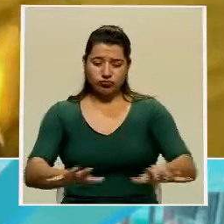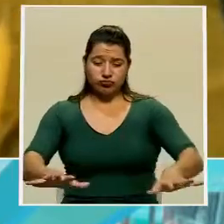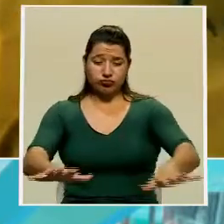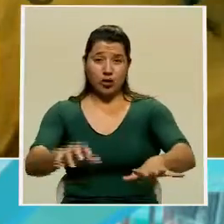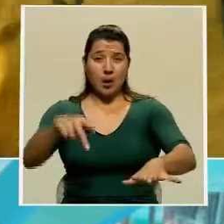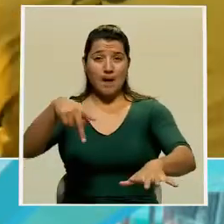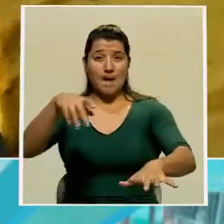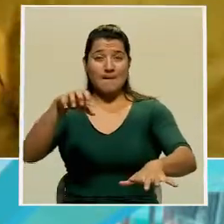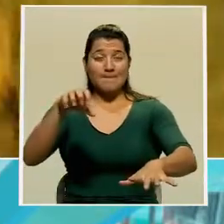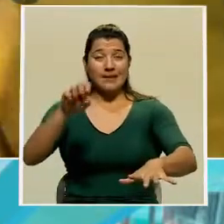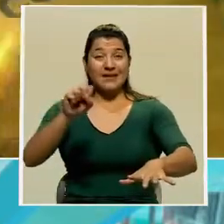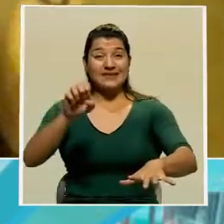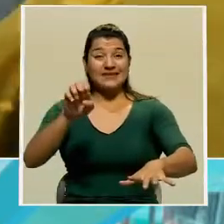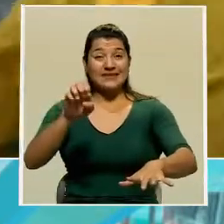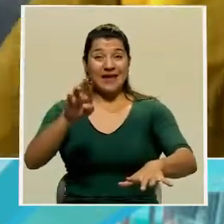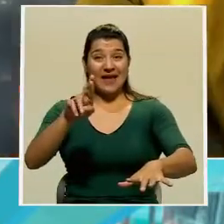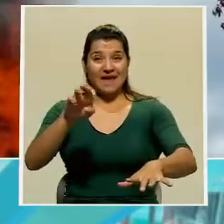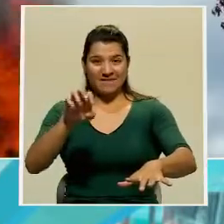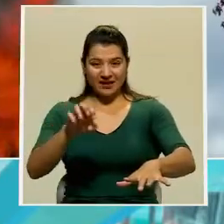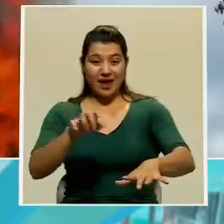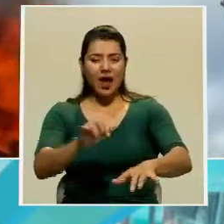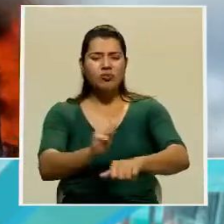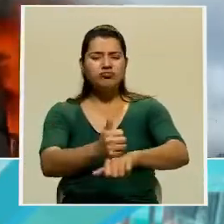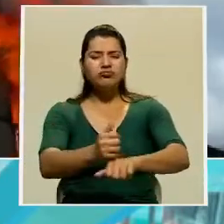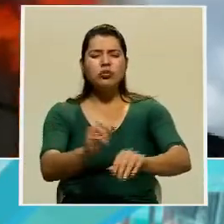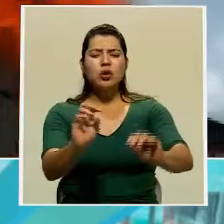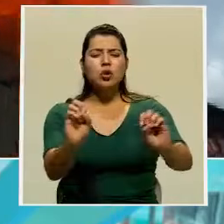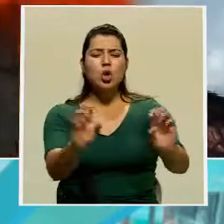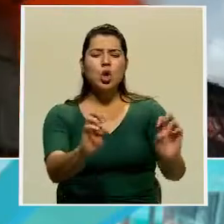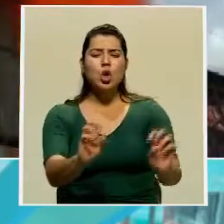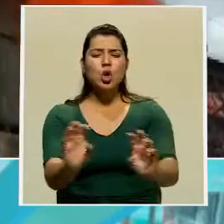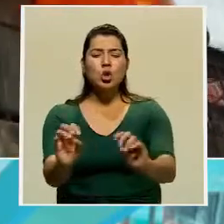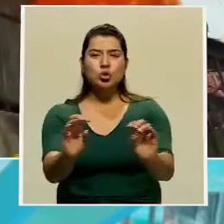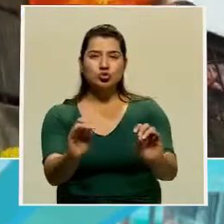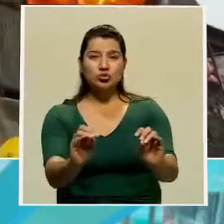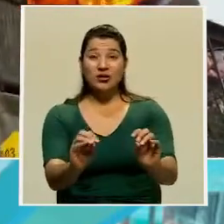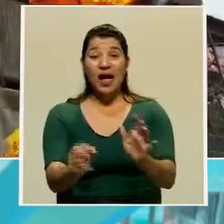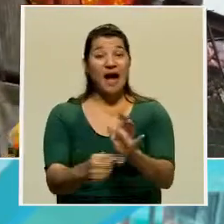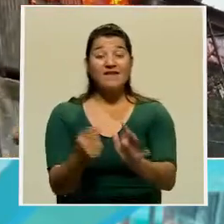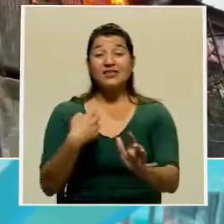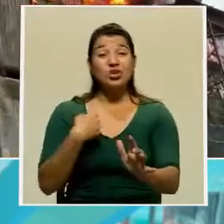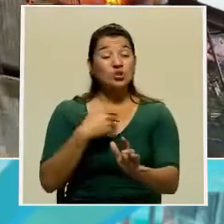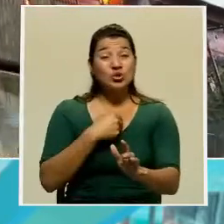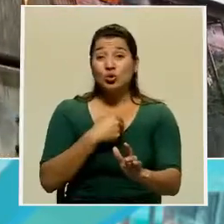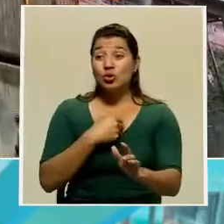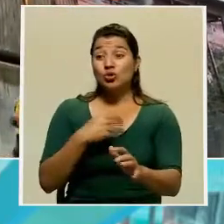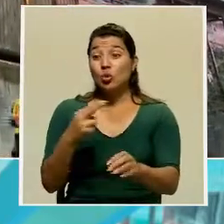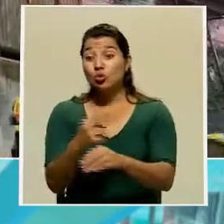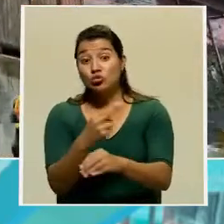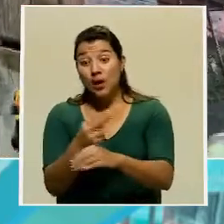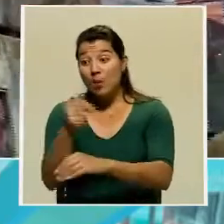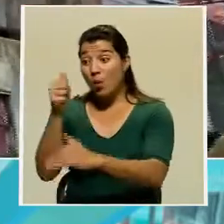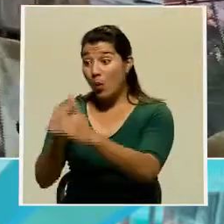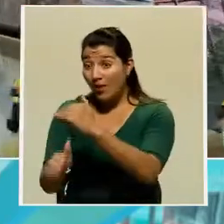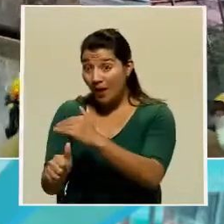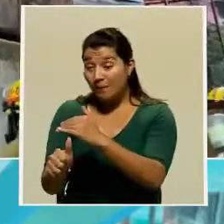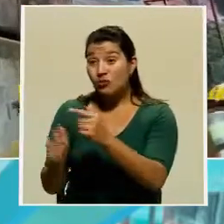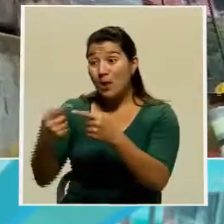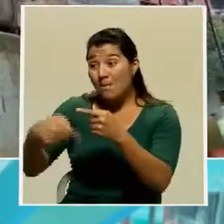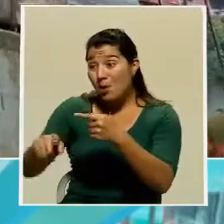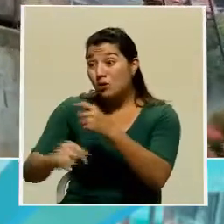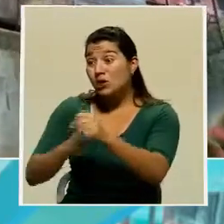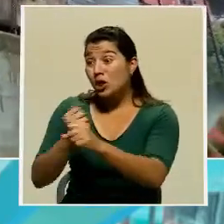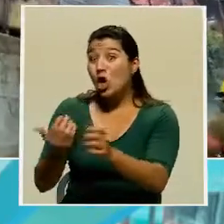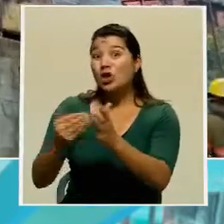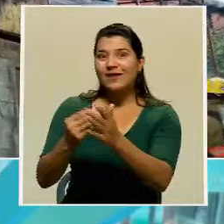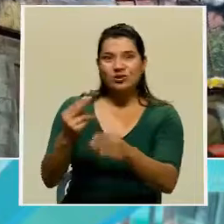con un sistema de luces que no hemos revisado en años y que la usamos, todos los años la guardamos y la sacamos. Esas son las principales